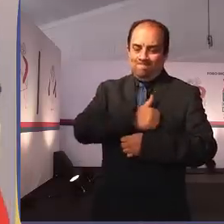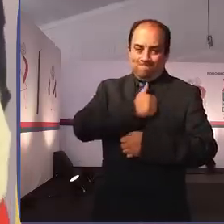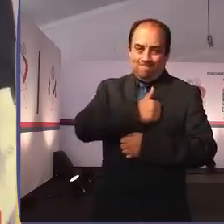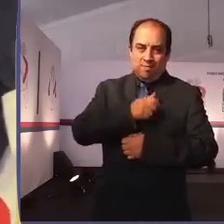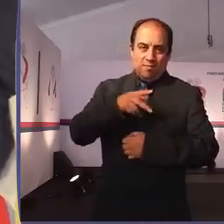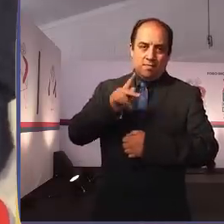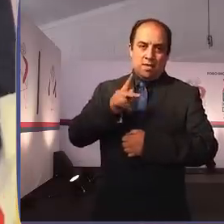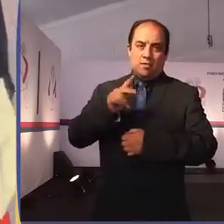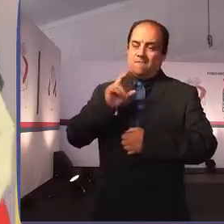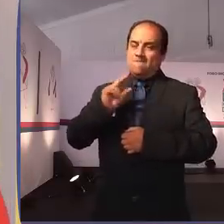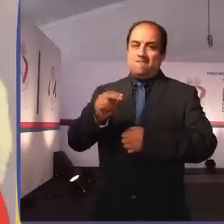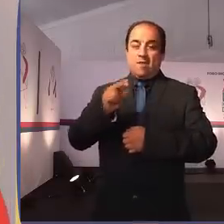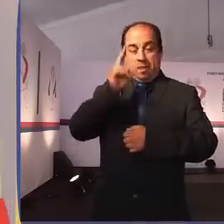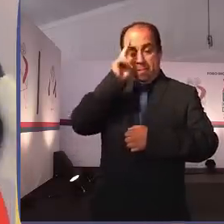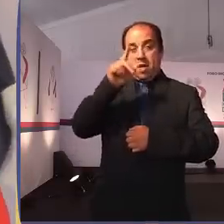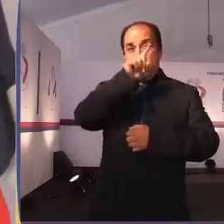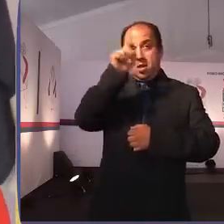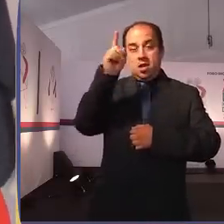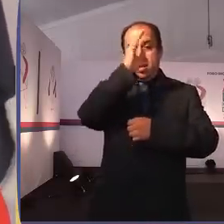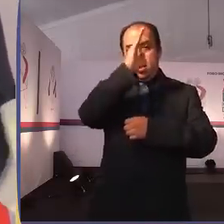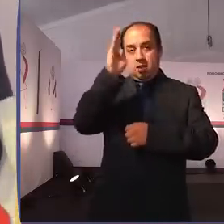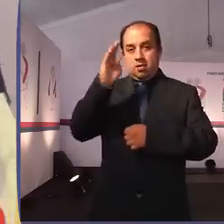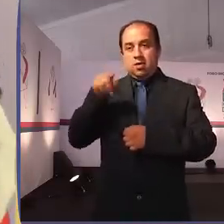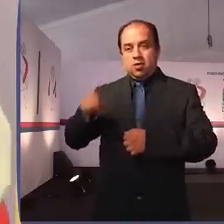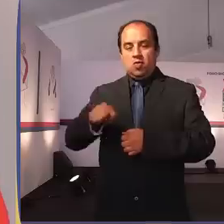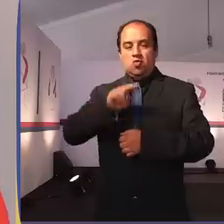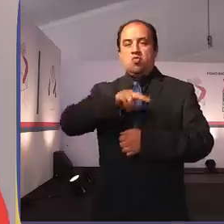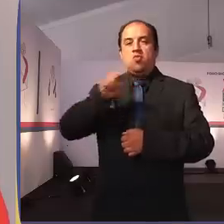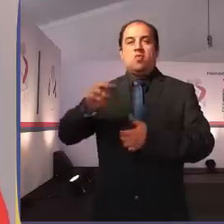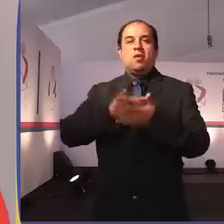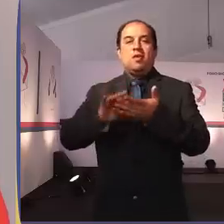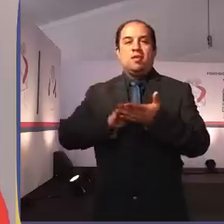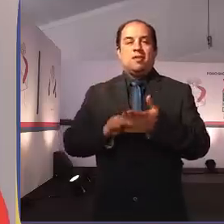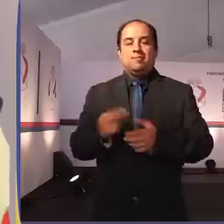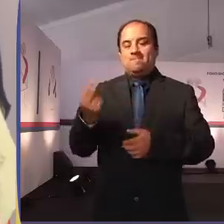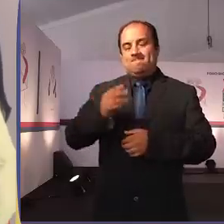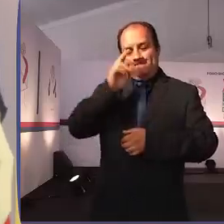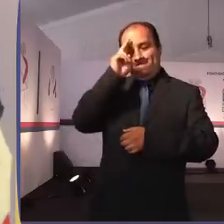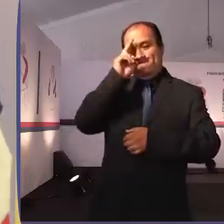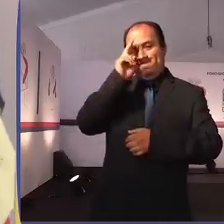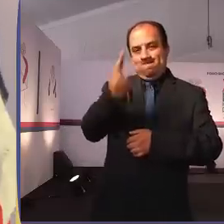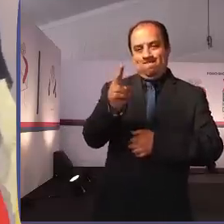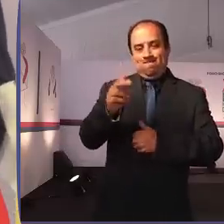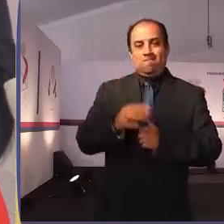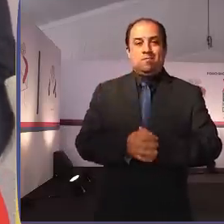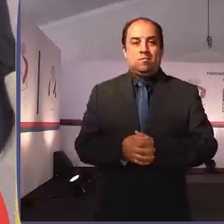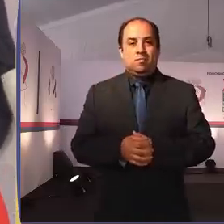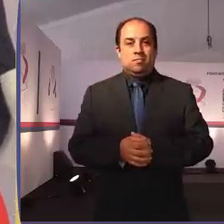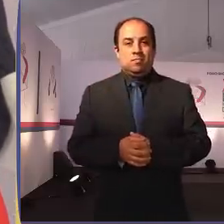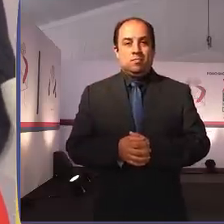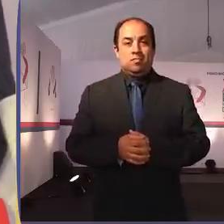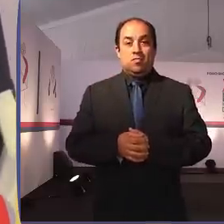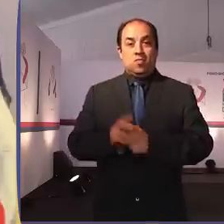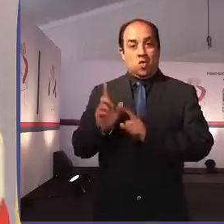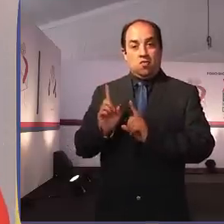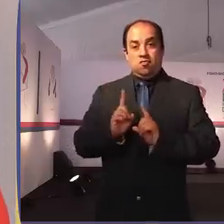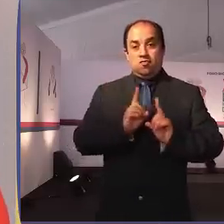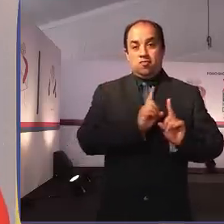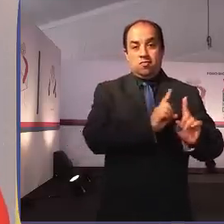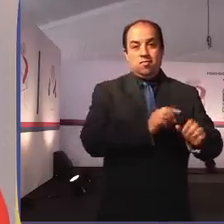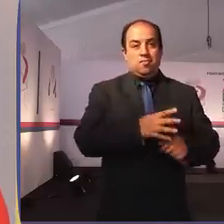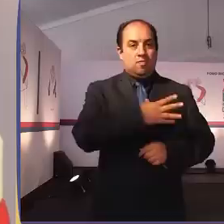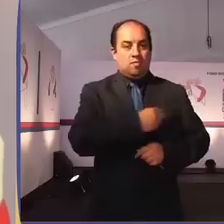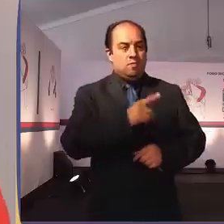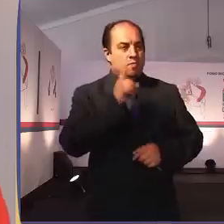lamentamos, pero no. Y entonces ya como no vas a leer nunca, pues ya no tenemos que prohibírtelos. y nos replegamos. Mi